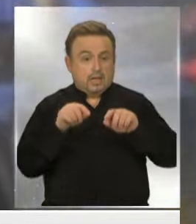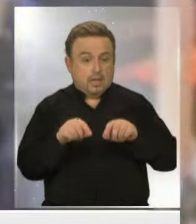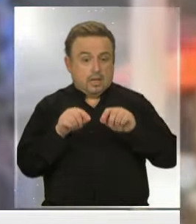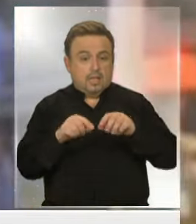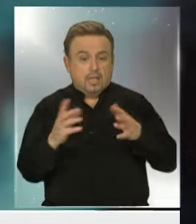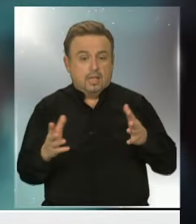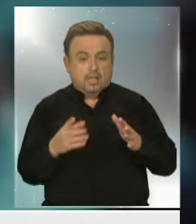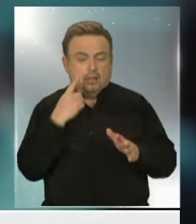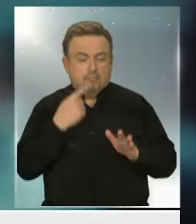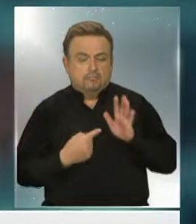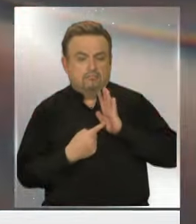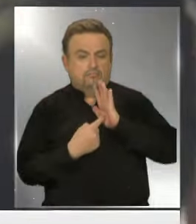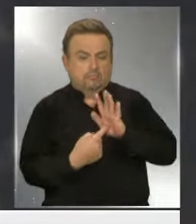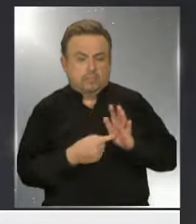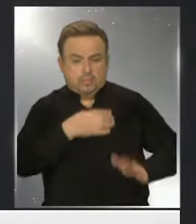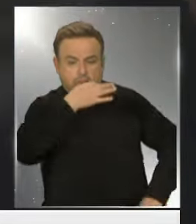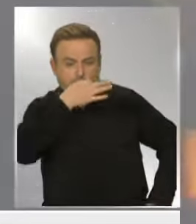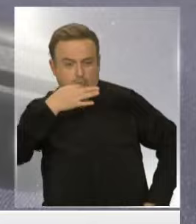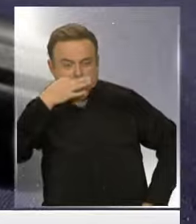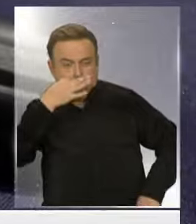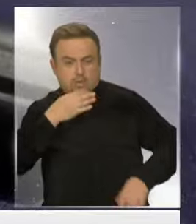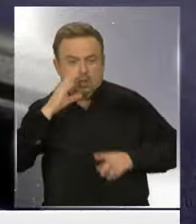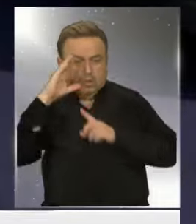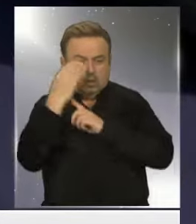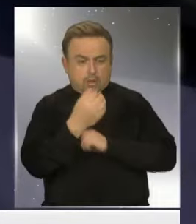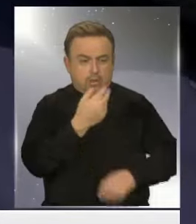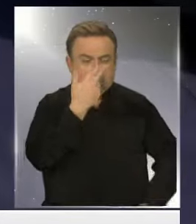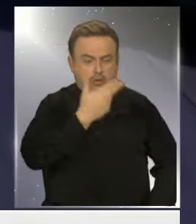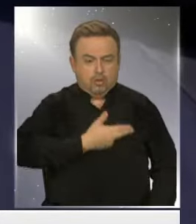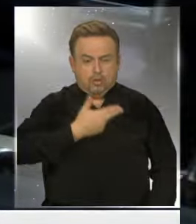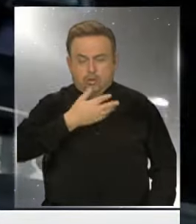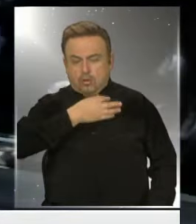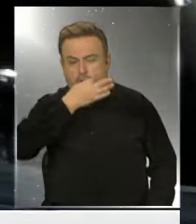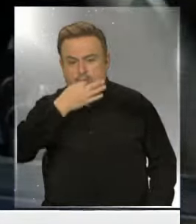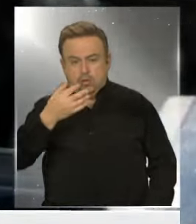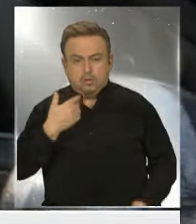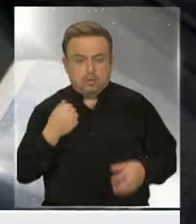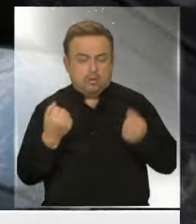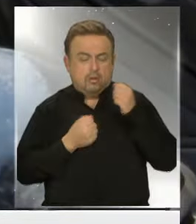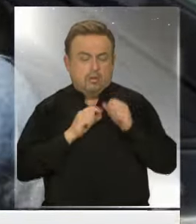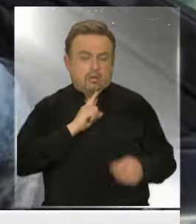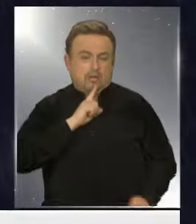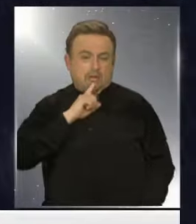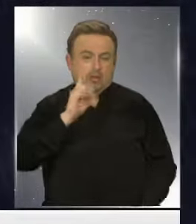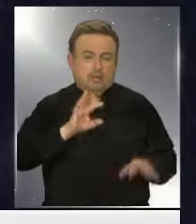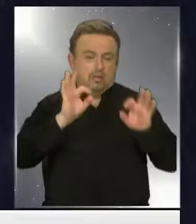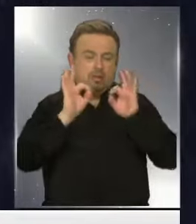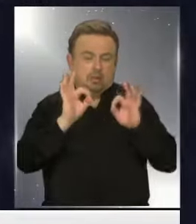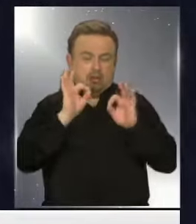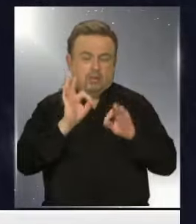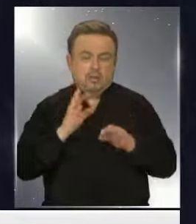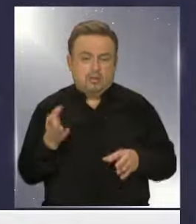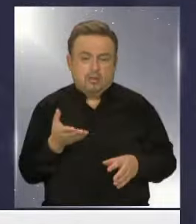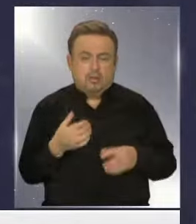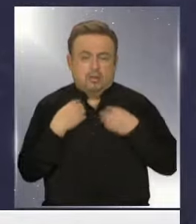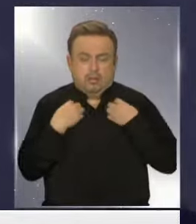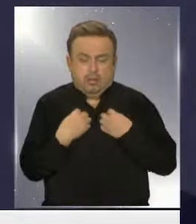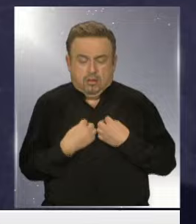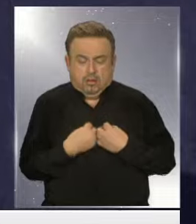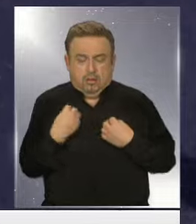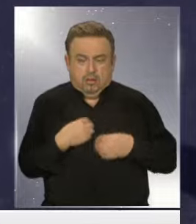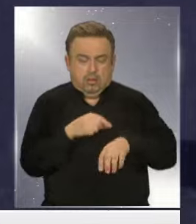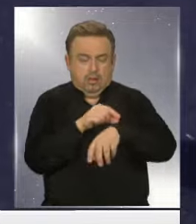haciendo apología a la narcocultura. Las armas, drogas, autos de lujo y exclusivas joyas eran